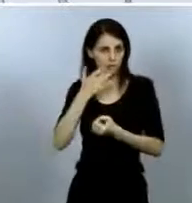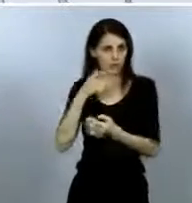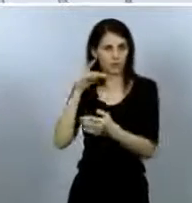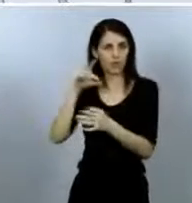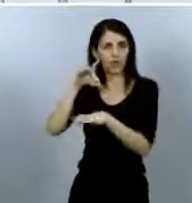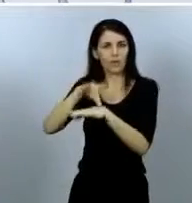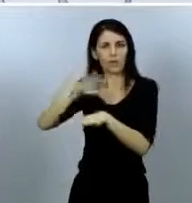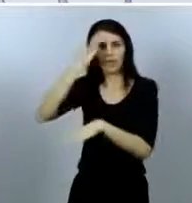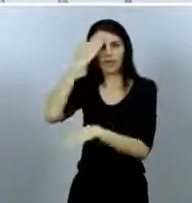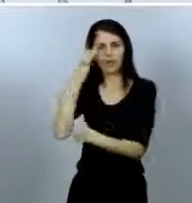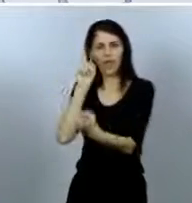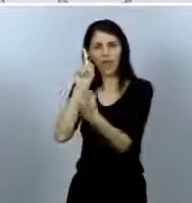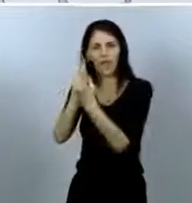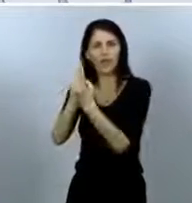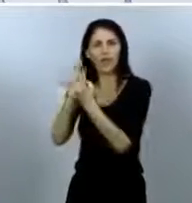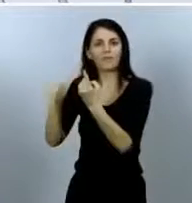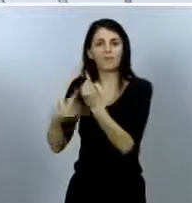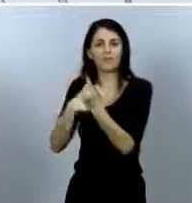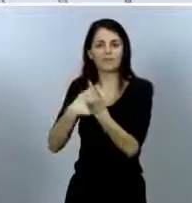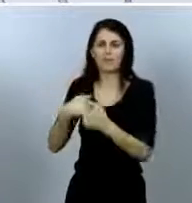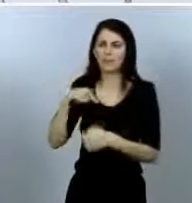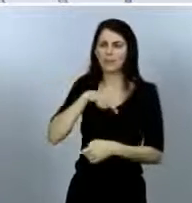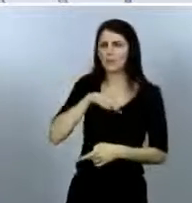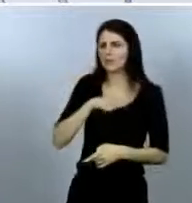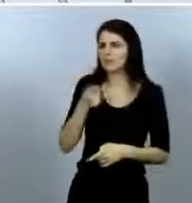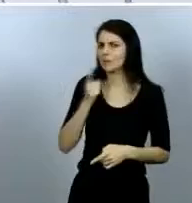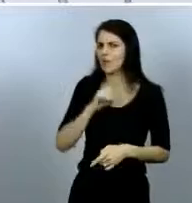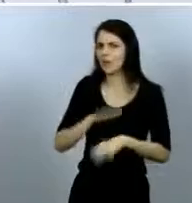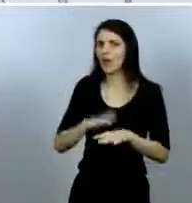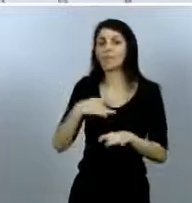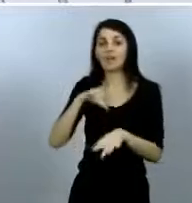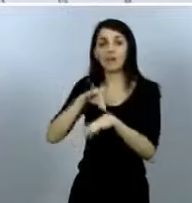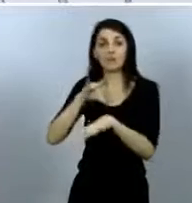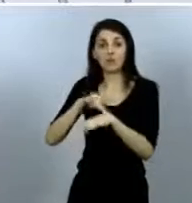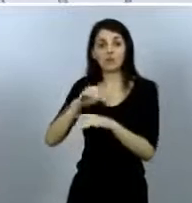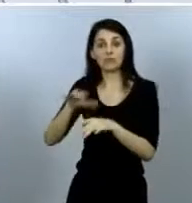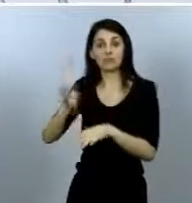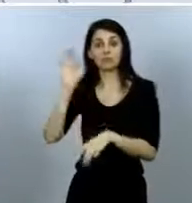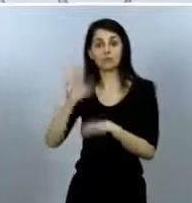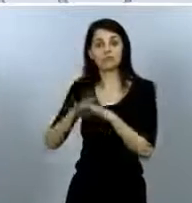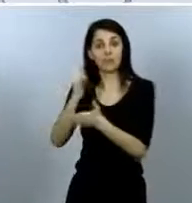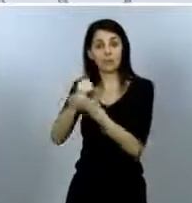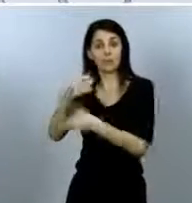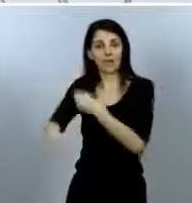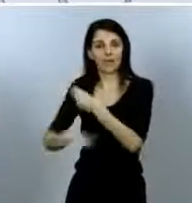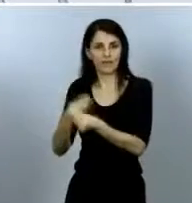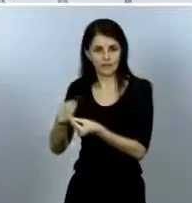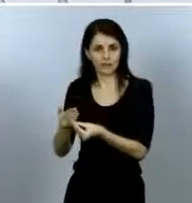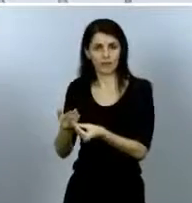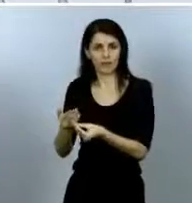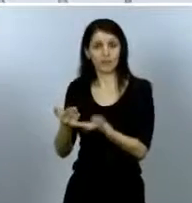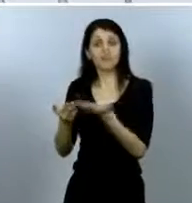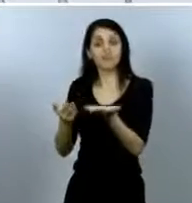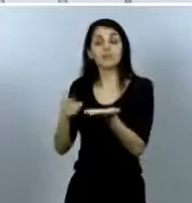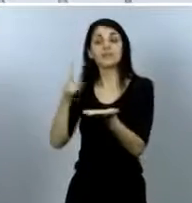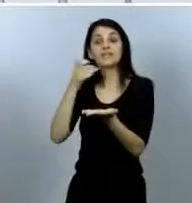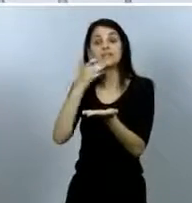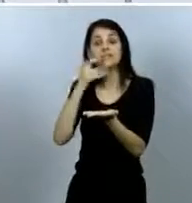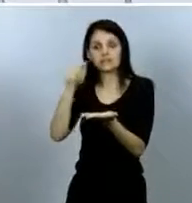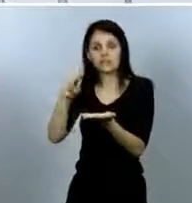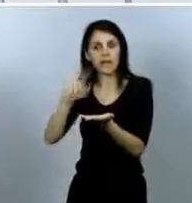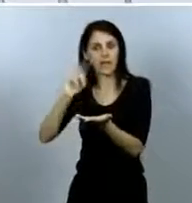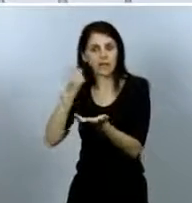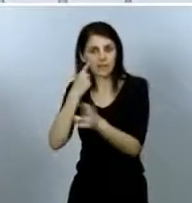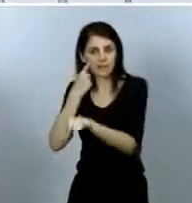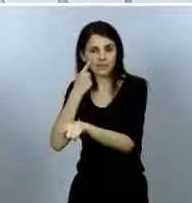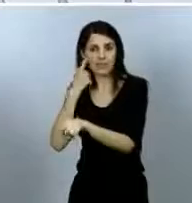desde ese momento el paciente si está en la atención primaria y luego posteriormente va a ser hospitalizado puede